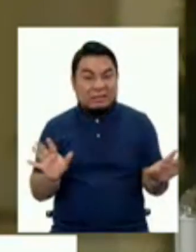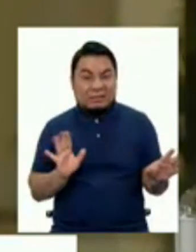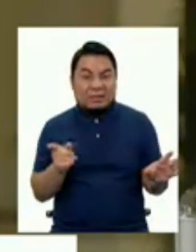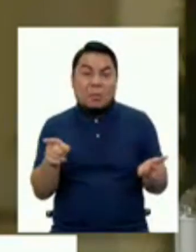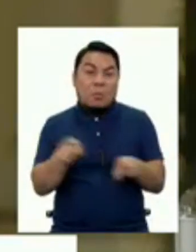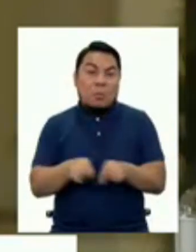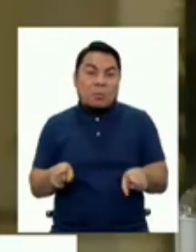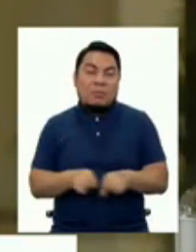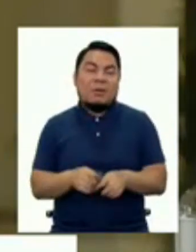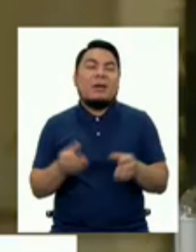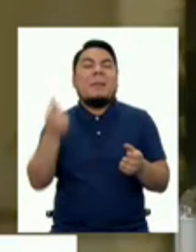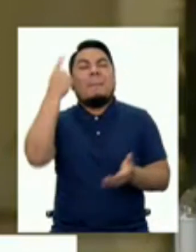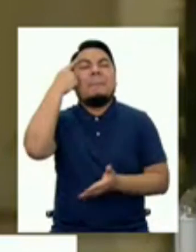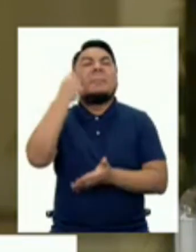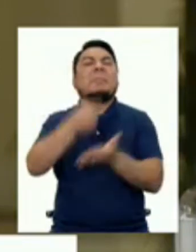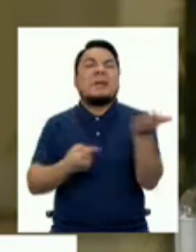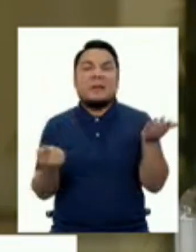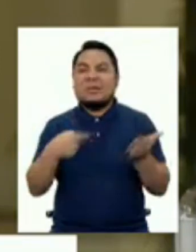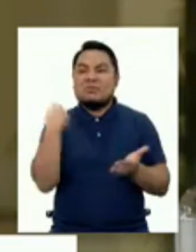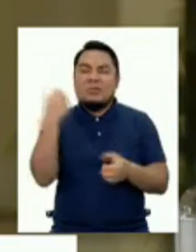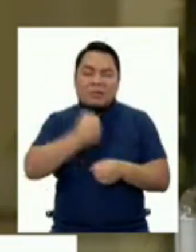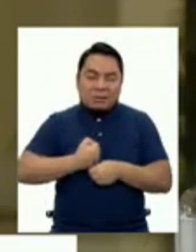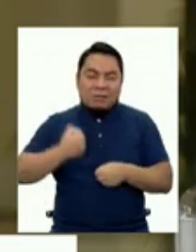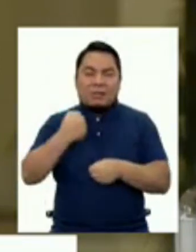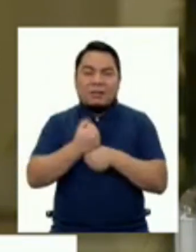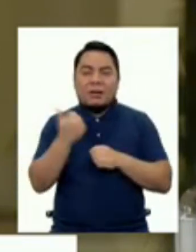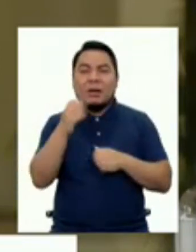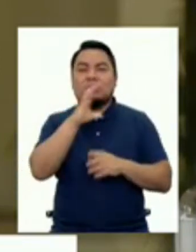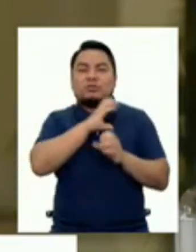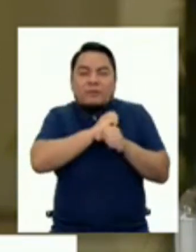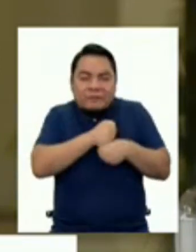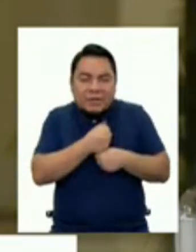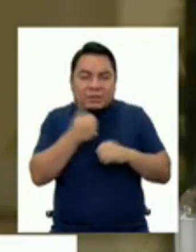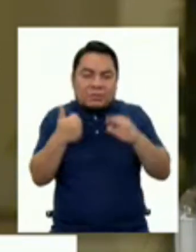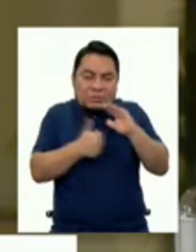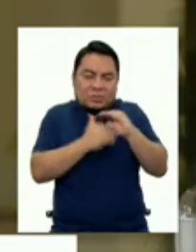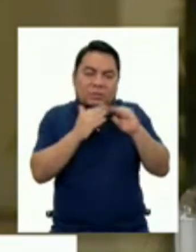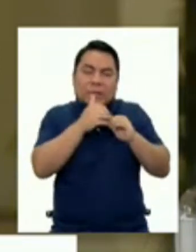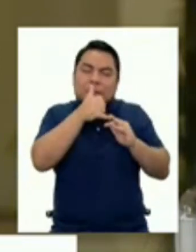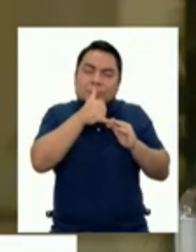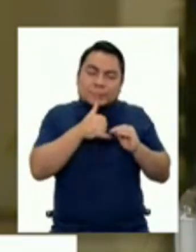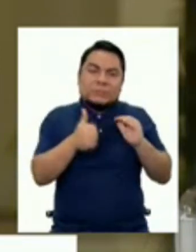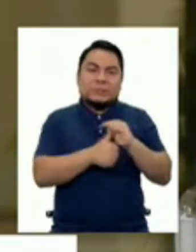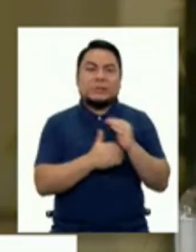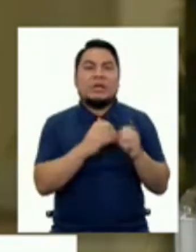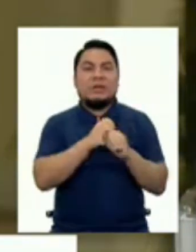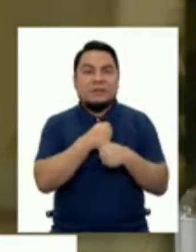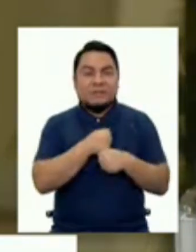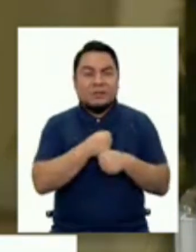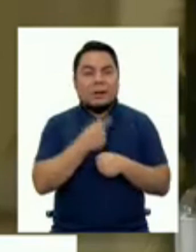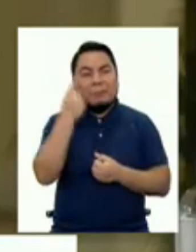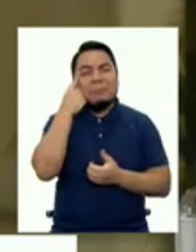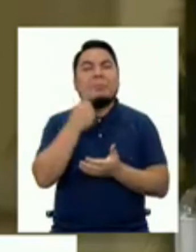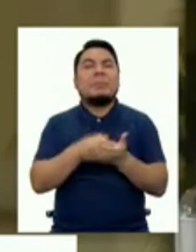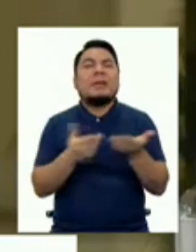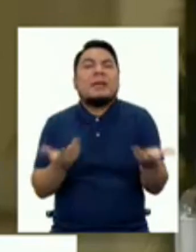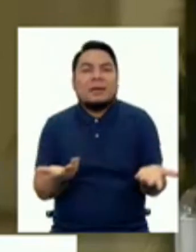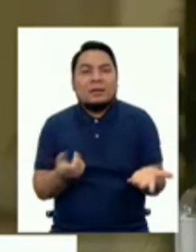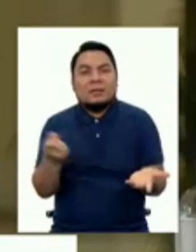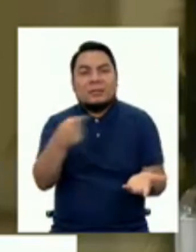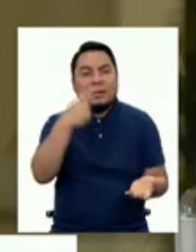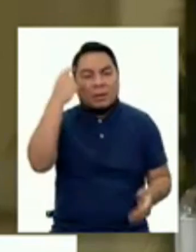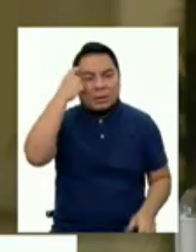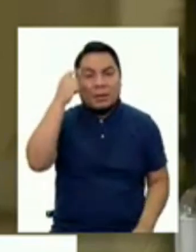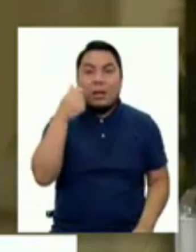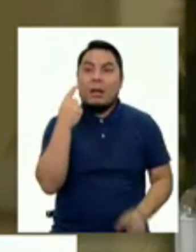¿de qué valió la pena todo lo que hemos sufrido, todo lo que hemos vivido? O sea, tenemos que aplicar